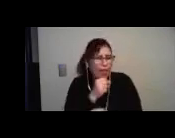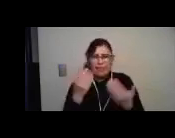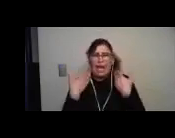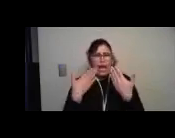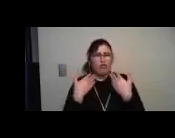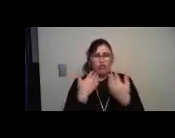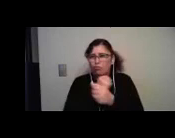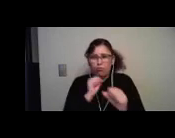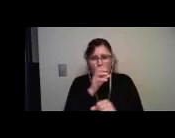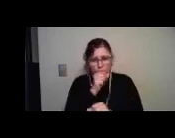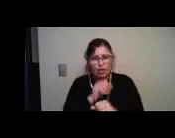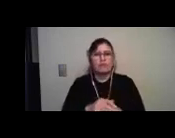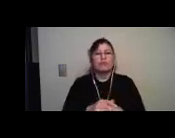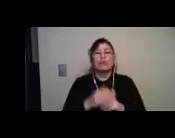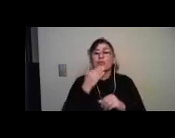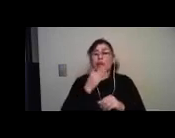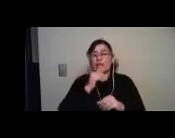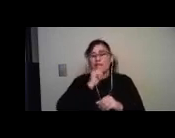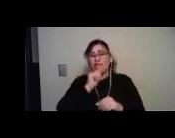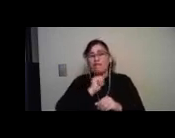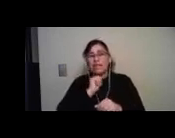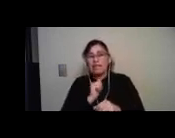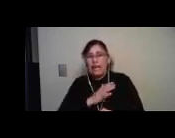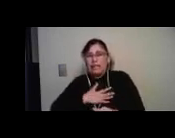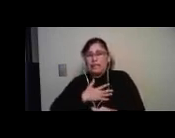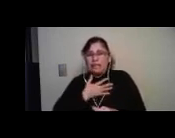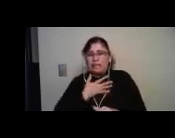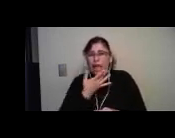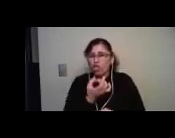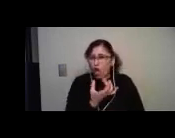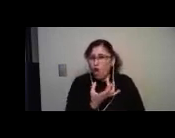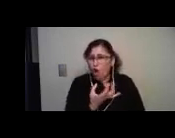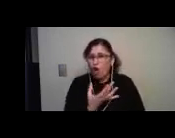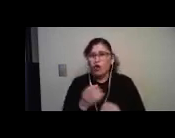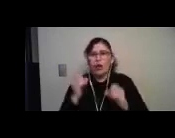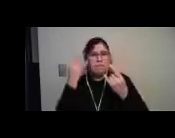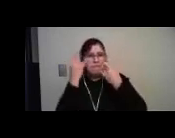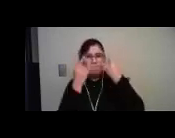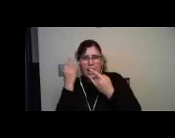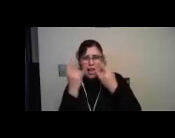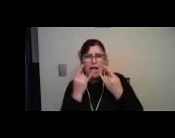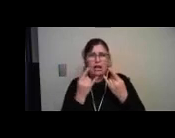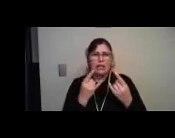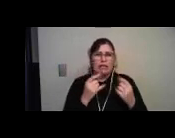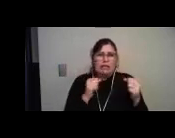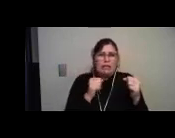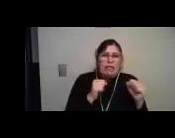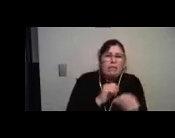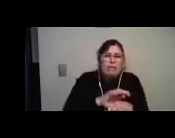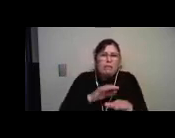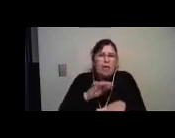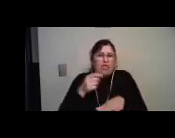de la neuropatía periférica, ¿ya? Falta de sensación de dolor, ¿cierto? Mareo, entumecimiento, náusea, vómitos, sudoración